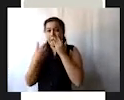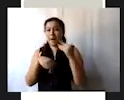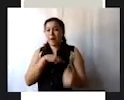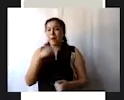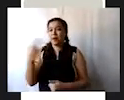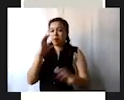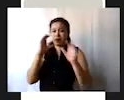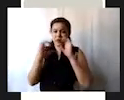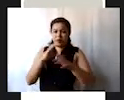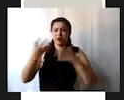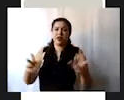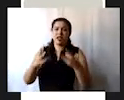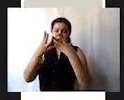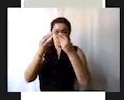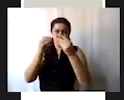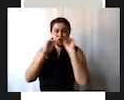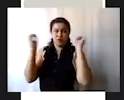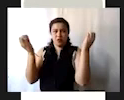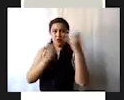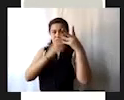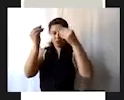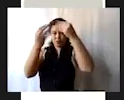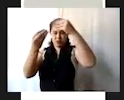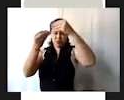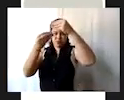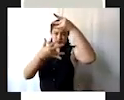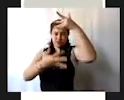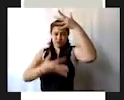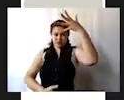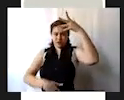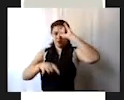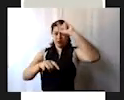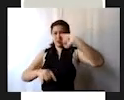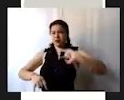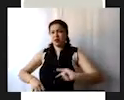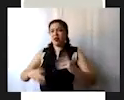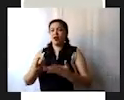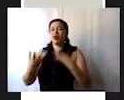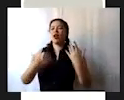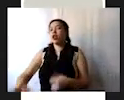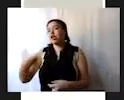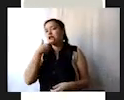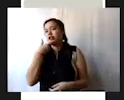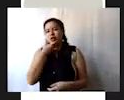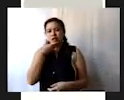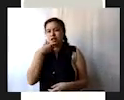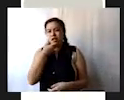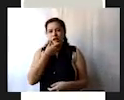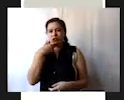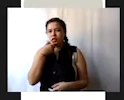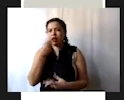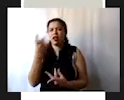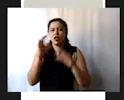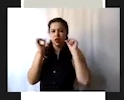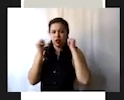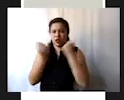Y bueno, hay muchas organizaciones. Estas laminitas solo las encontré en inglés, pero quizá algunas de estas organizaciones que tienen trabajo